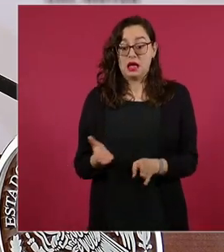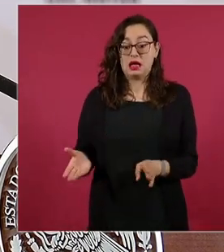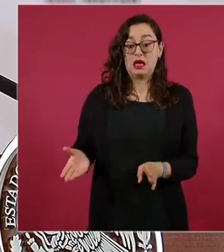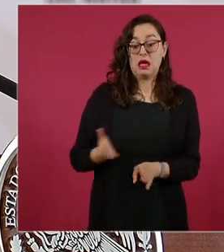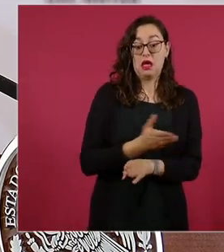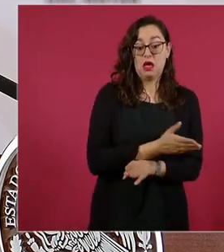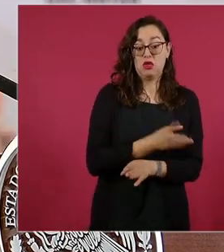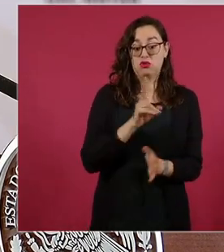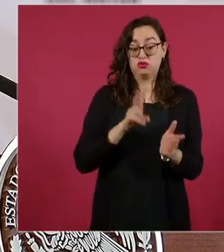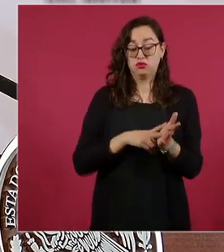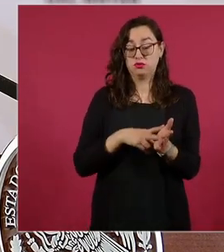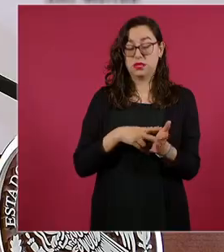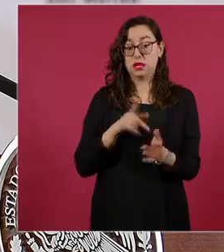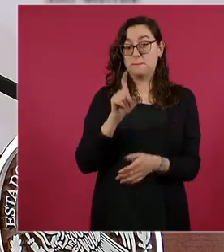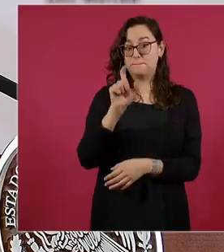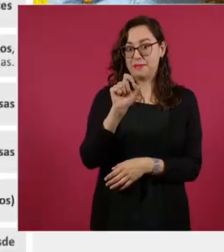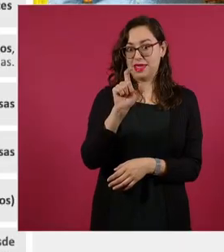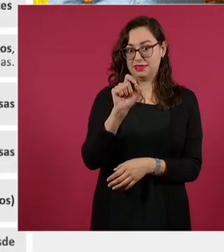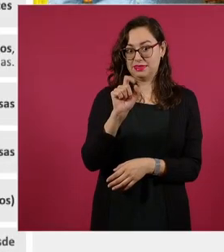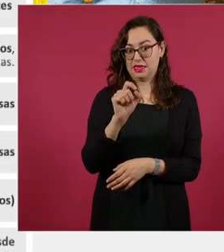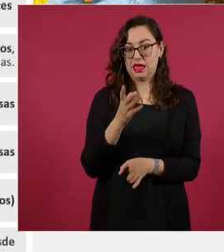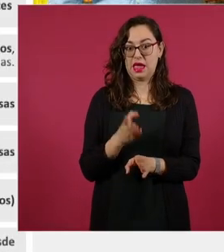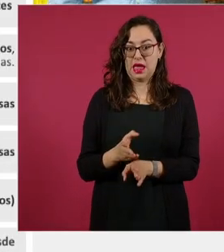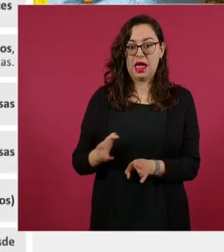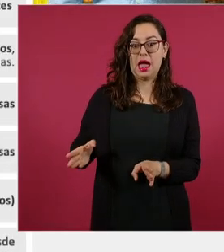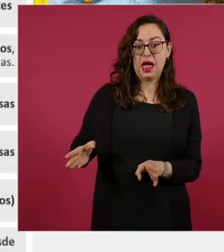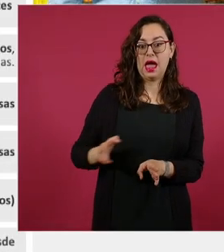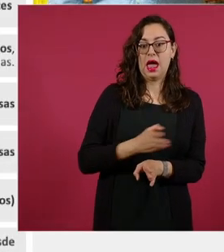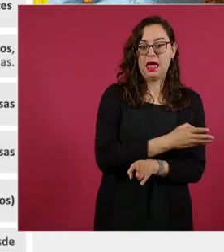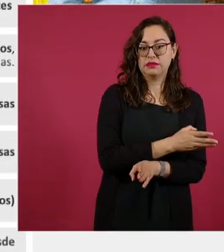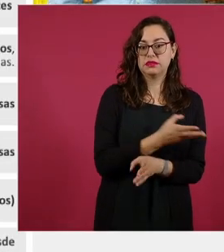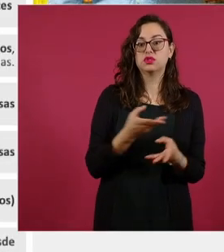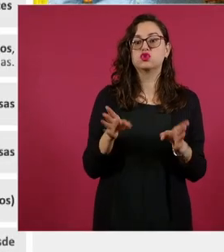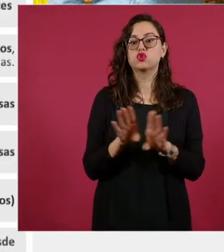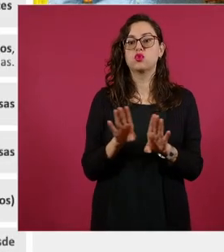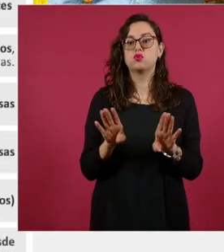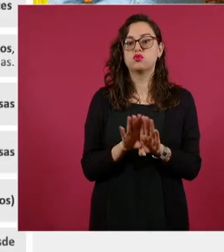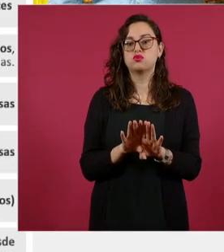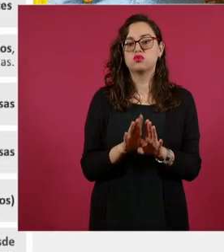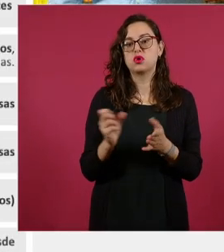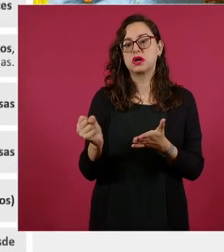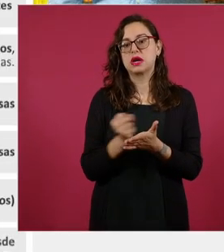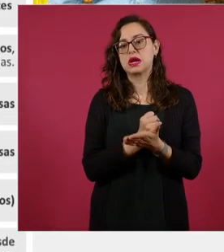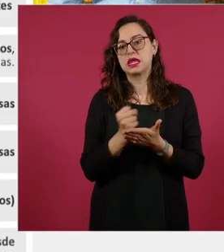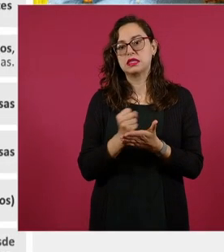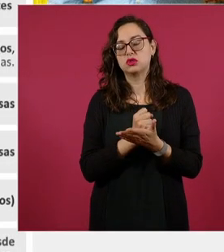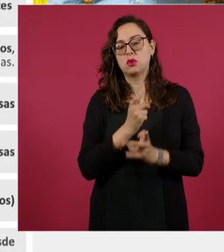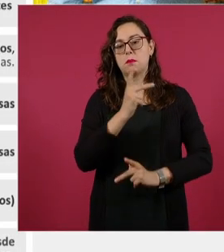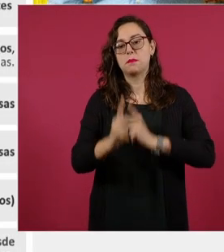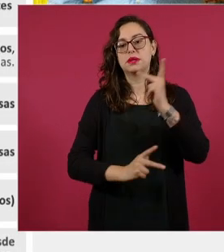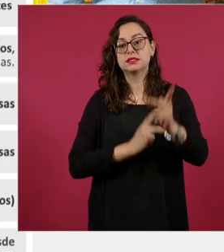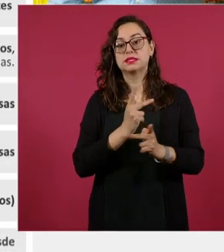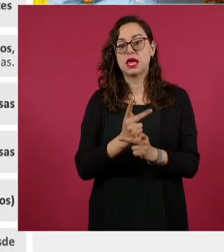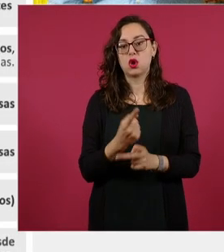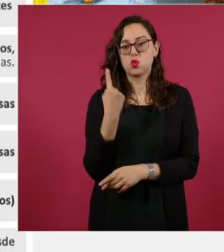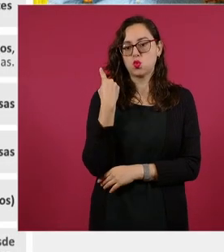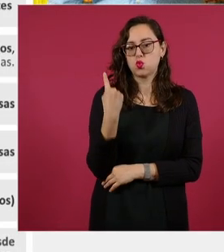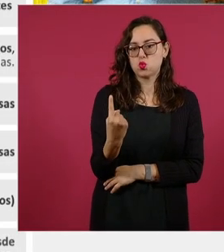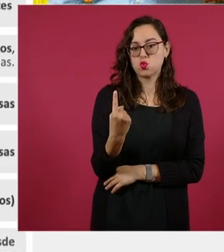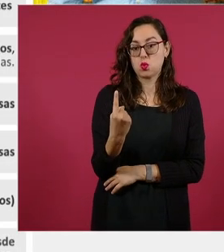donde transforma la acción del Infonavit, antes el Infonavit sólo te prestaba un crédito o un tipo de crédito, que era para vivienda